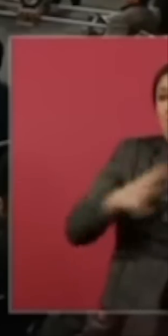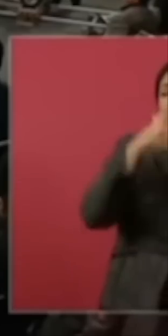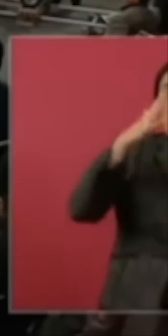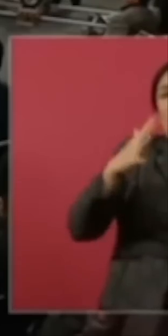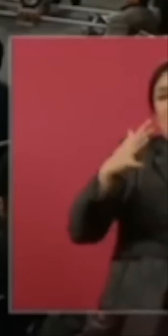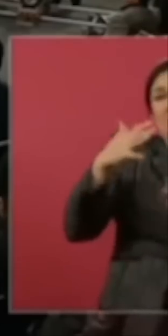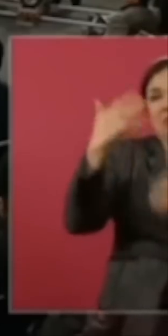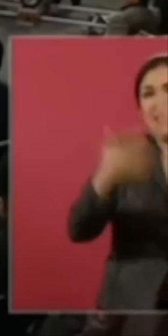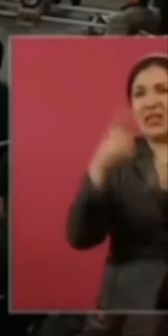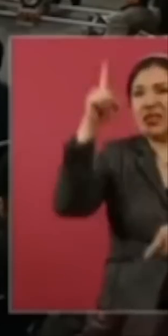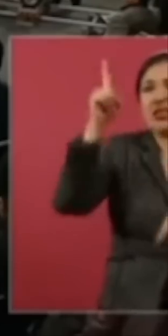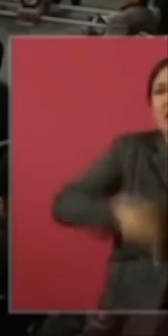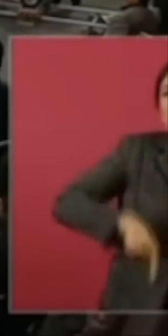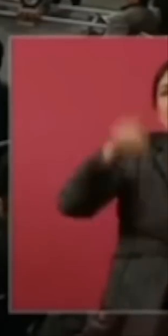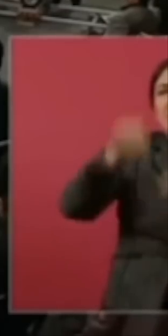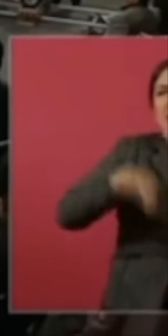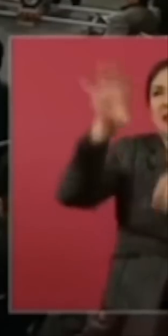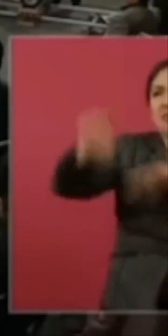quitarles las